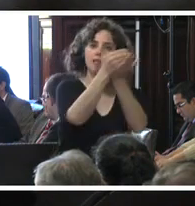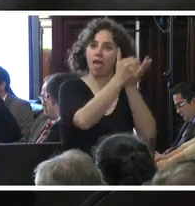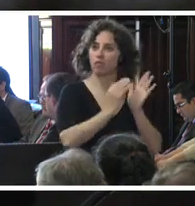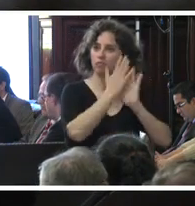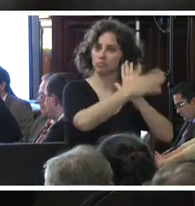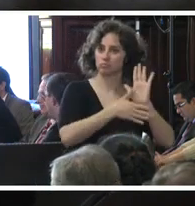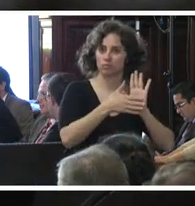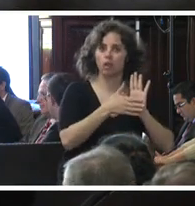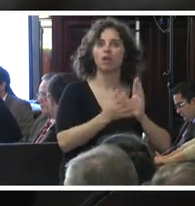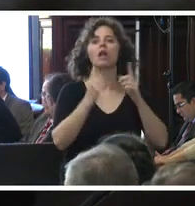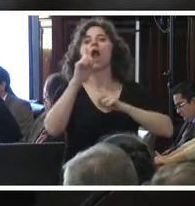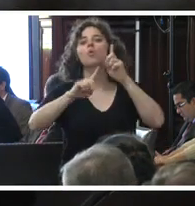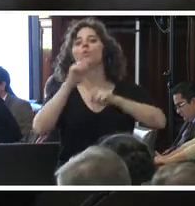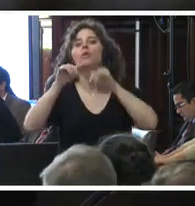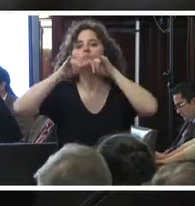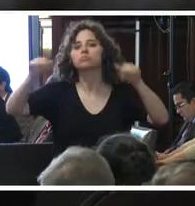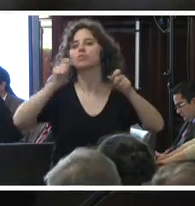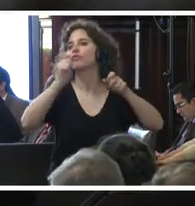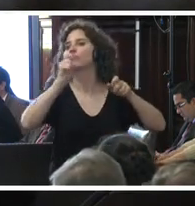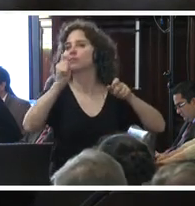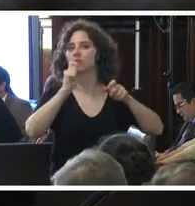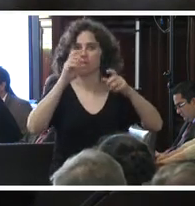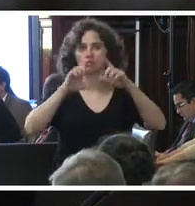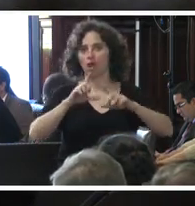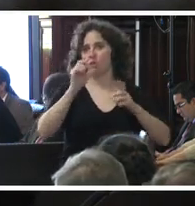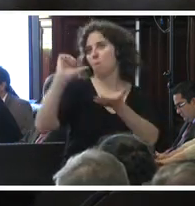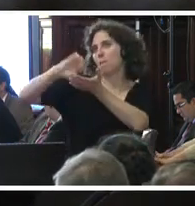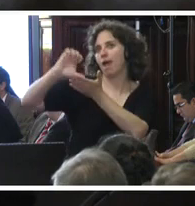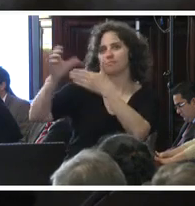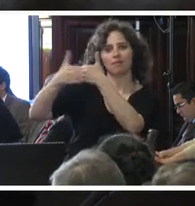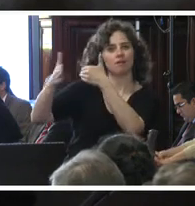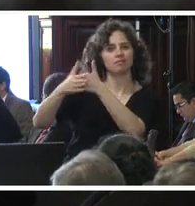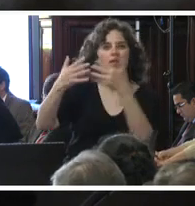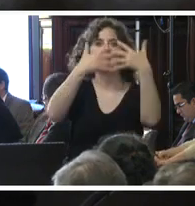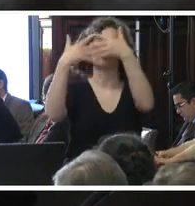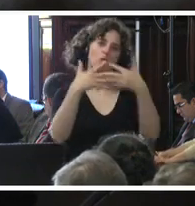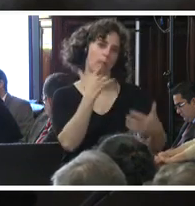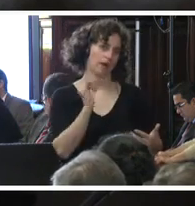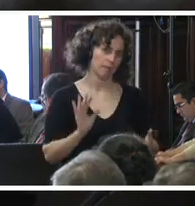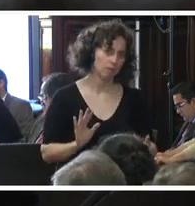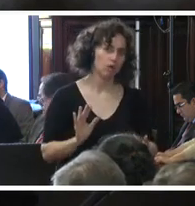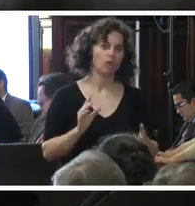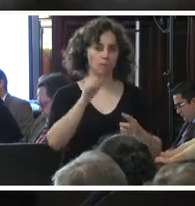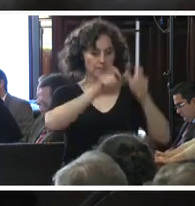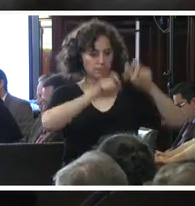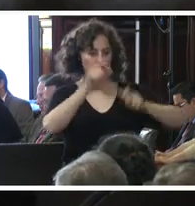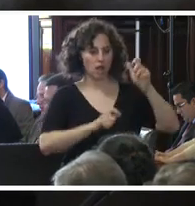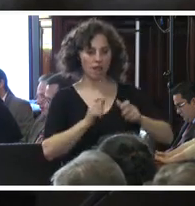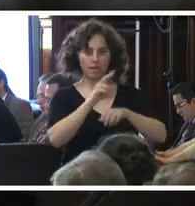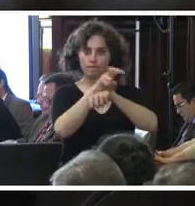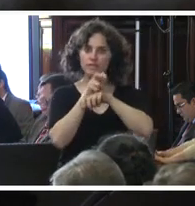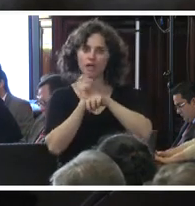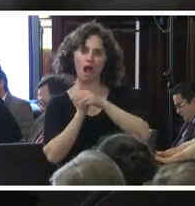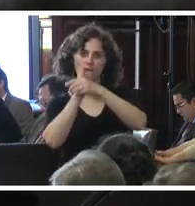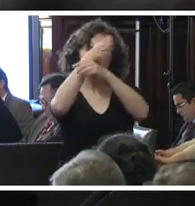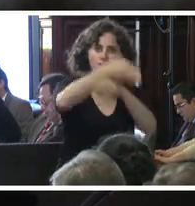algunas notas periodísticas que salen de un país vecino de Estados Unidos, bueno, personal de la Fiscalía